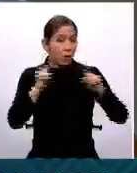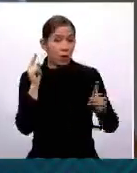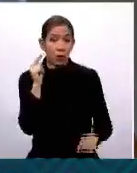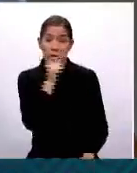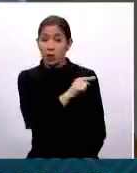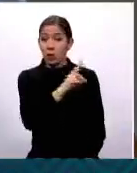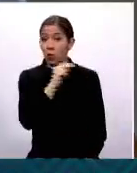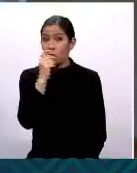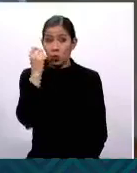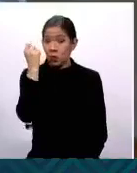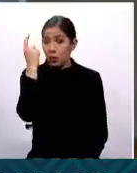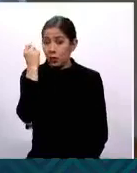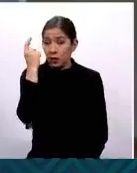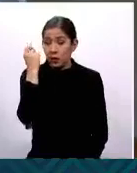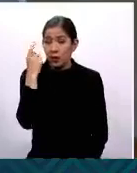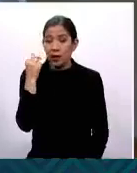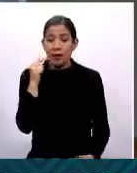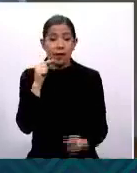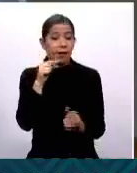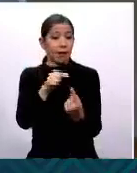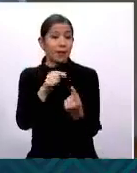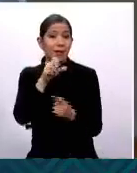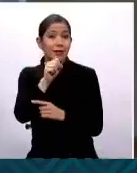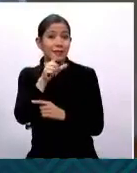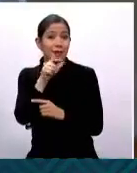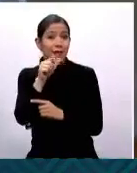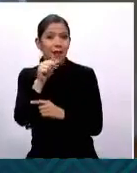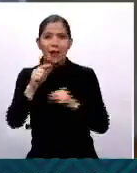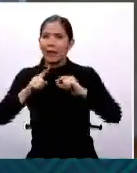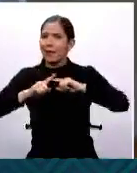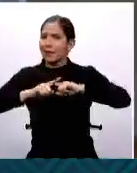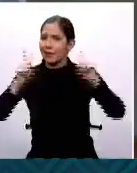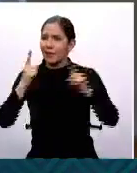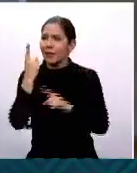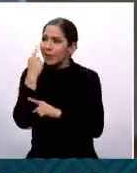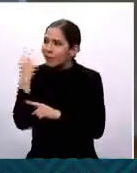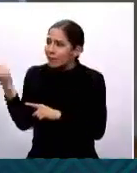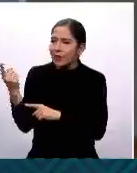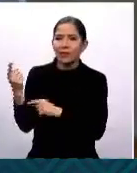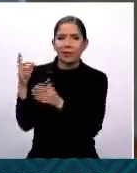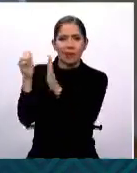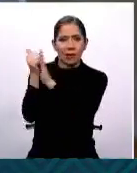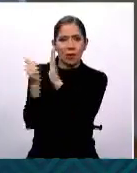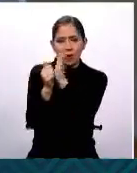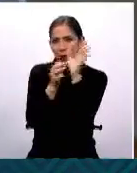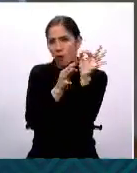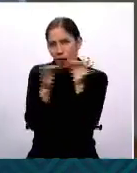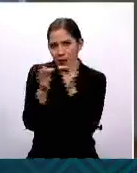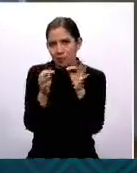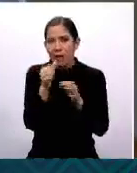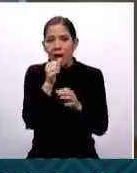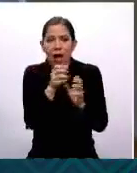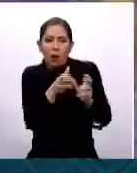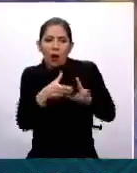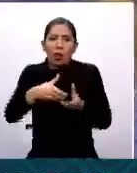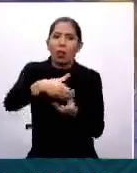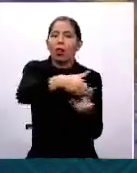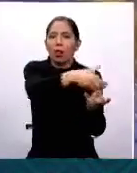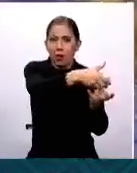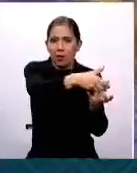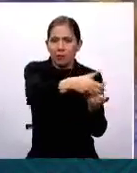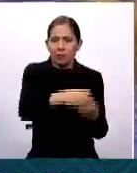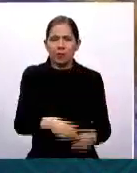las indiscutibles particularidades de Silala que acaba de recordar el profesor Eckstein, y esto en lugar de tratar